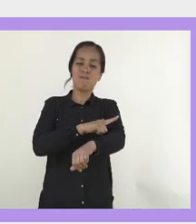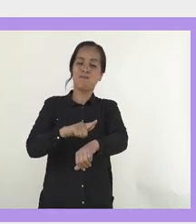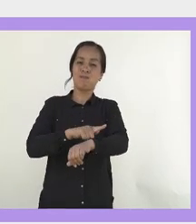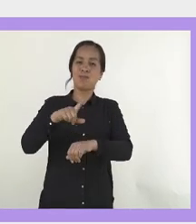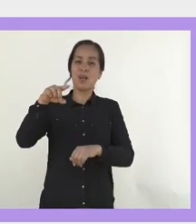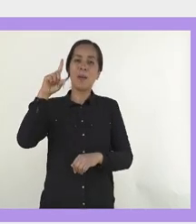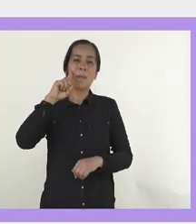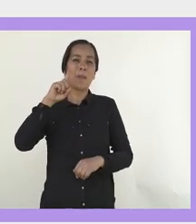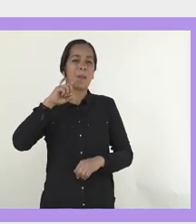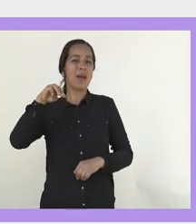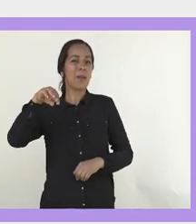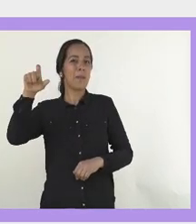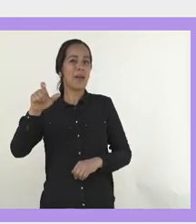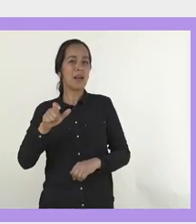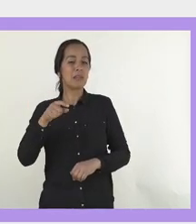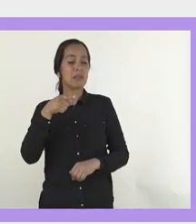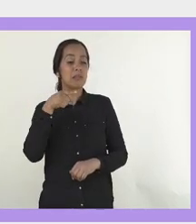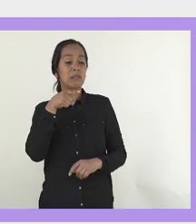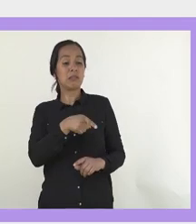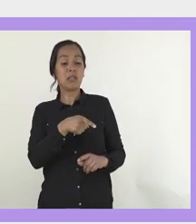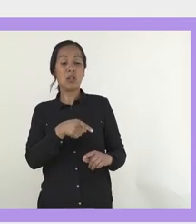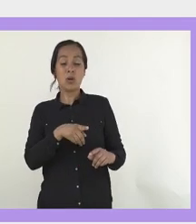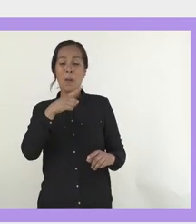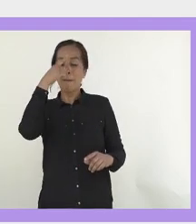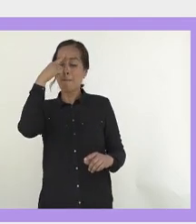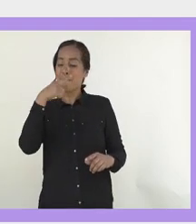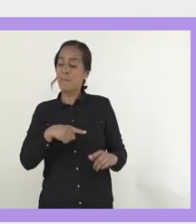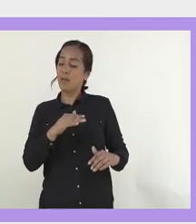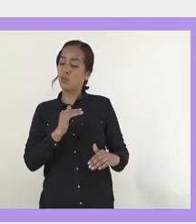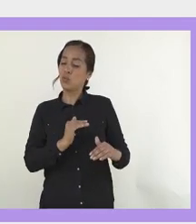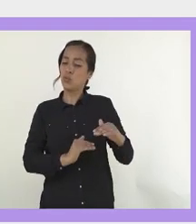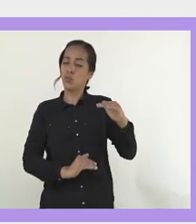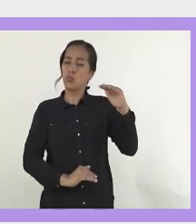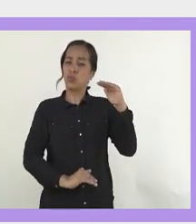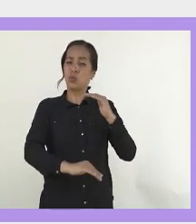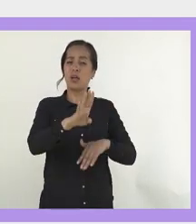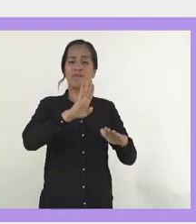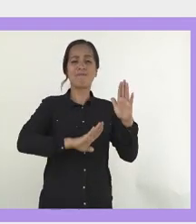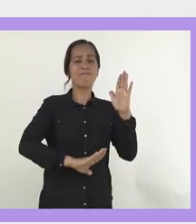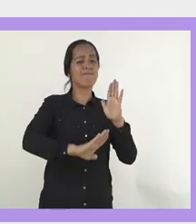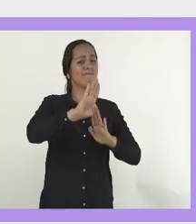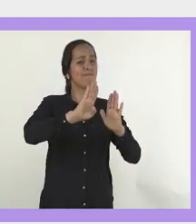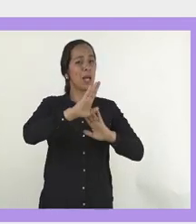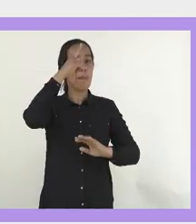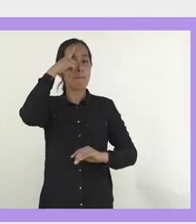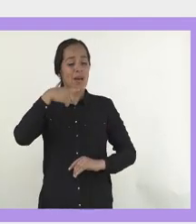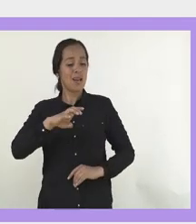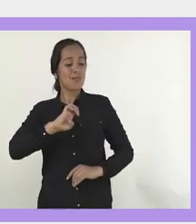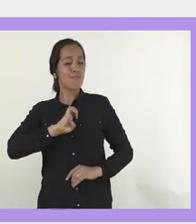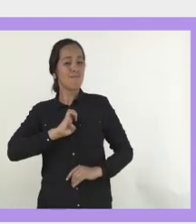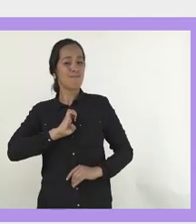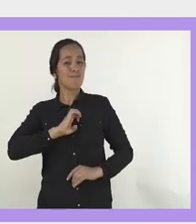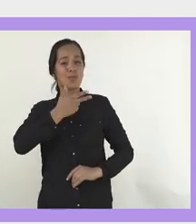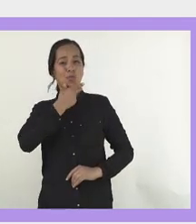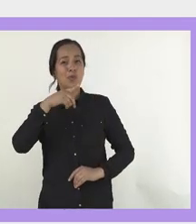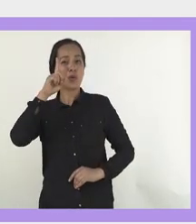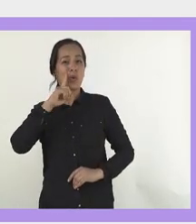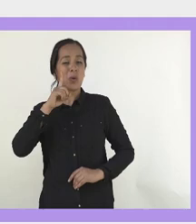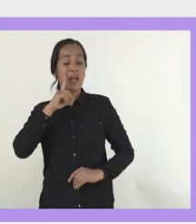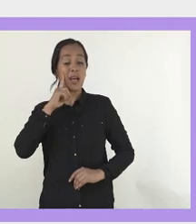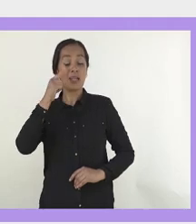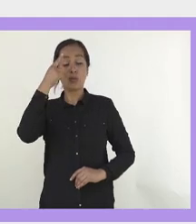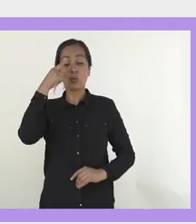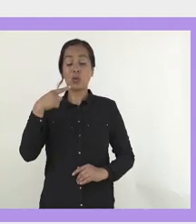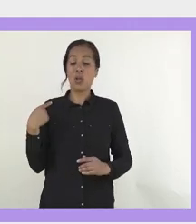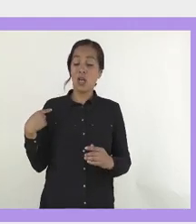sentido para el crecimiento a la jugadora y de las y los entrenadores en el camino a seguir eso en el mediano y largo plazo